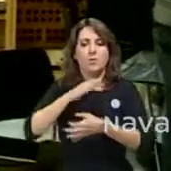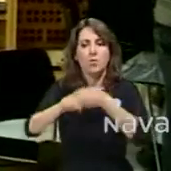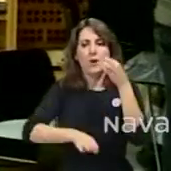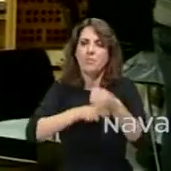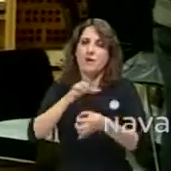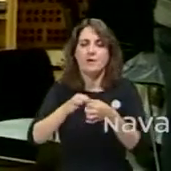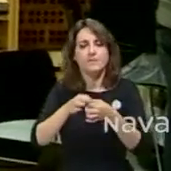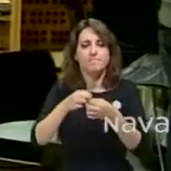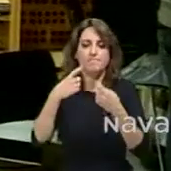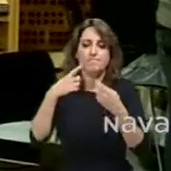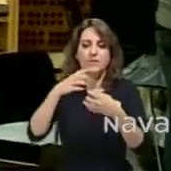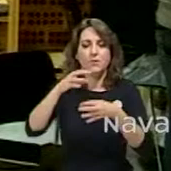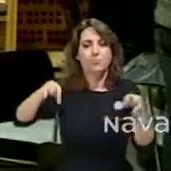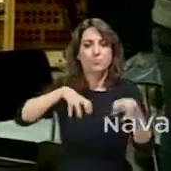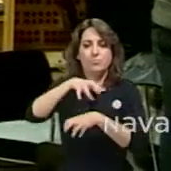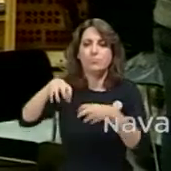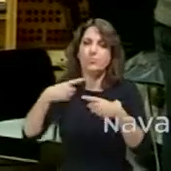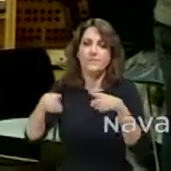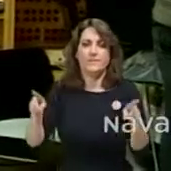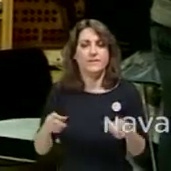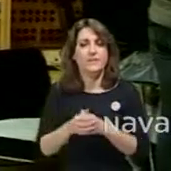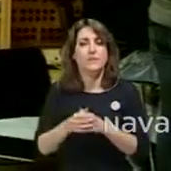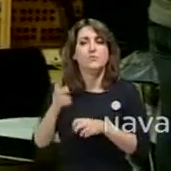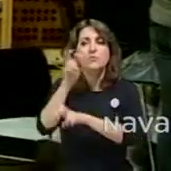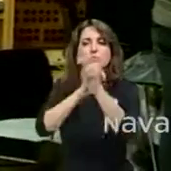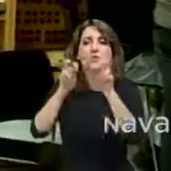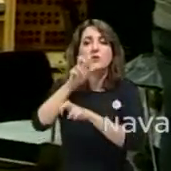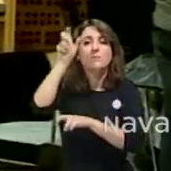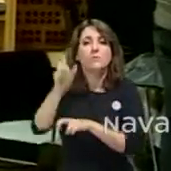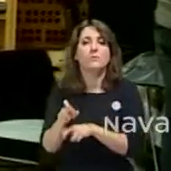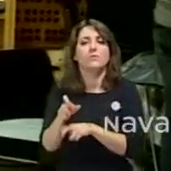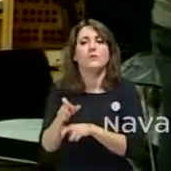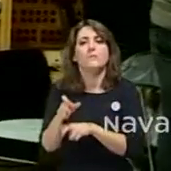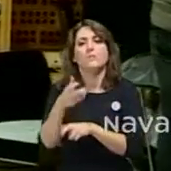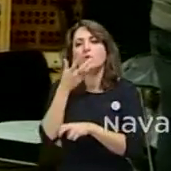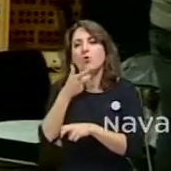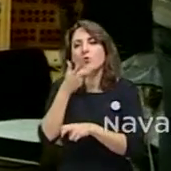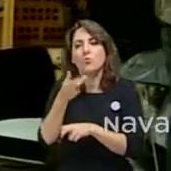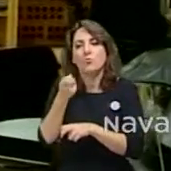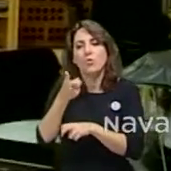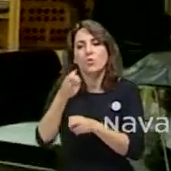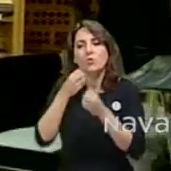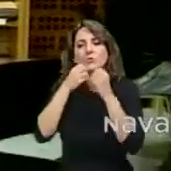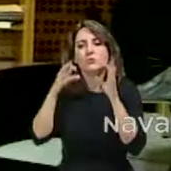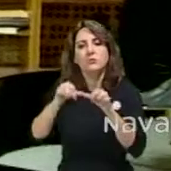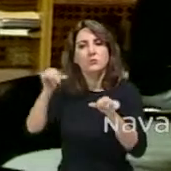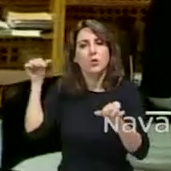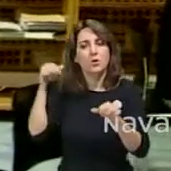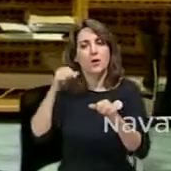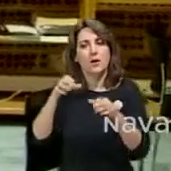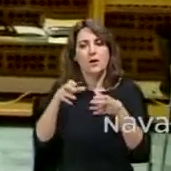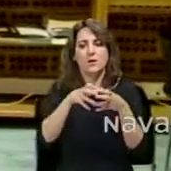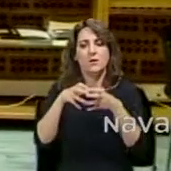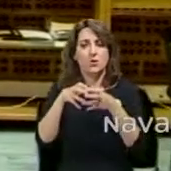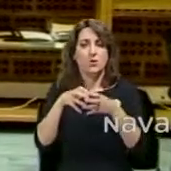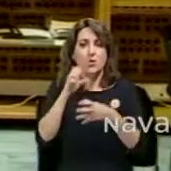organización. Y buscaron a una persona que podría ser un poco, uno que conociese un poco el pasado de la Coral de Cámara y al mismo tiempo